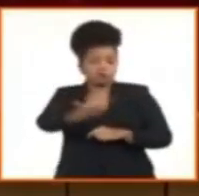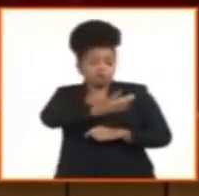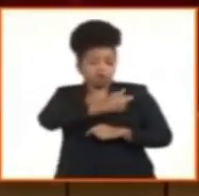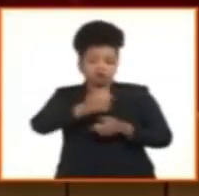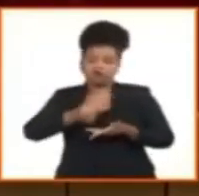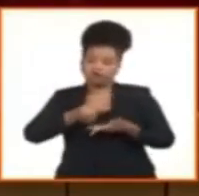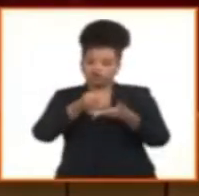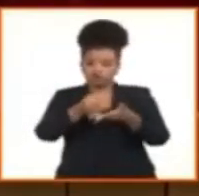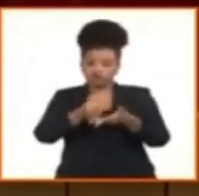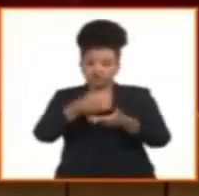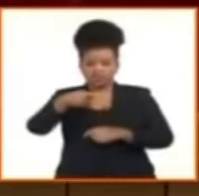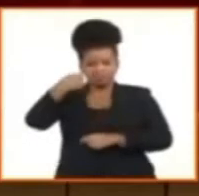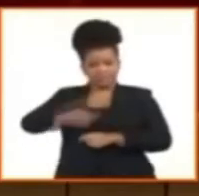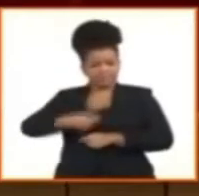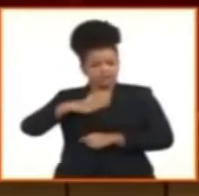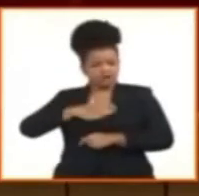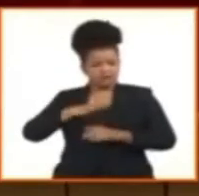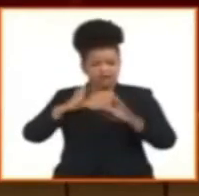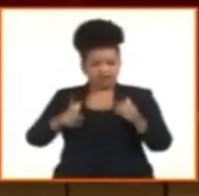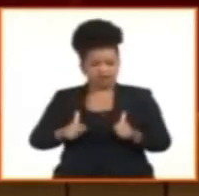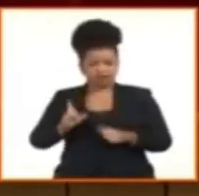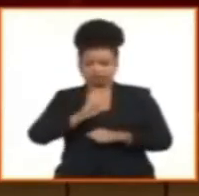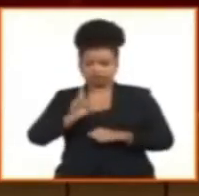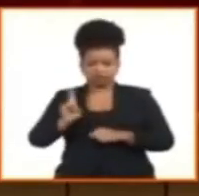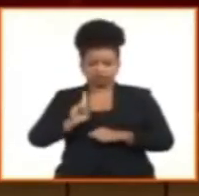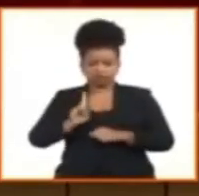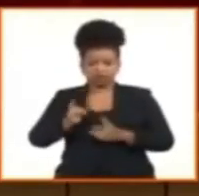decisión voluntarista. Fue una apuesta por la vida de